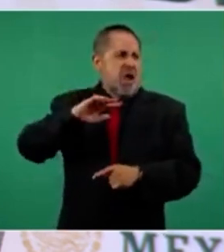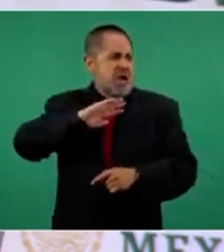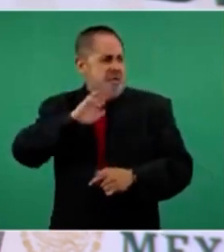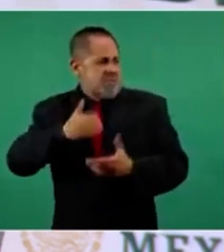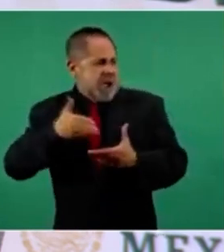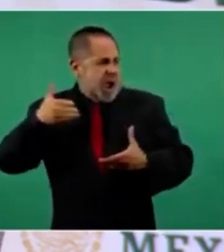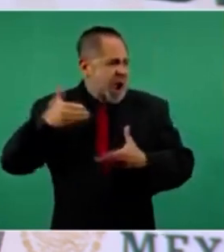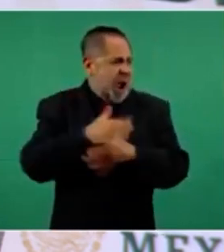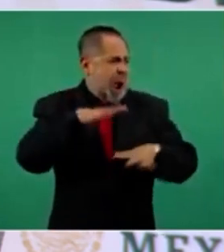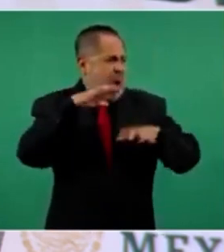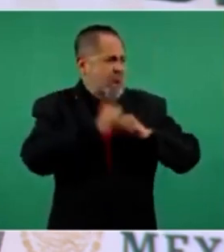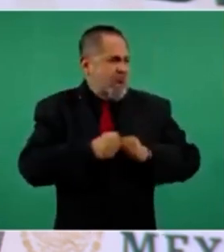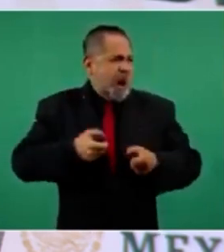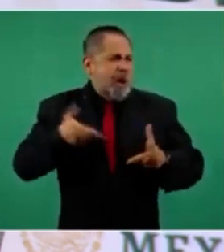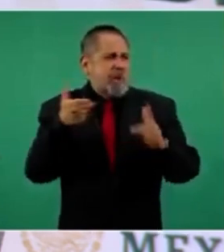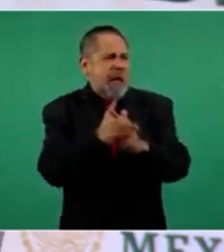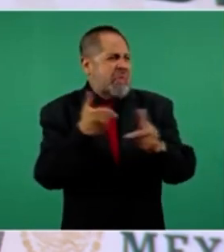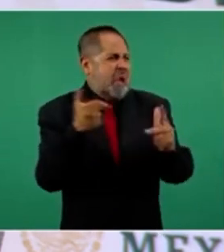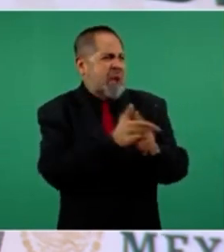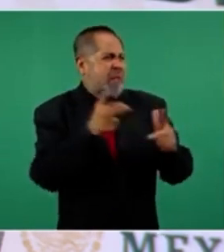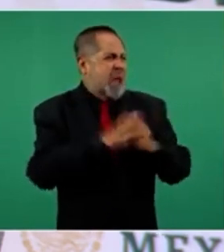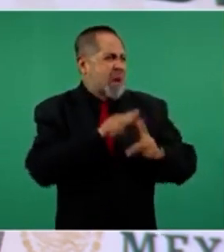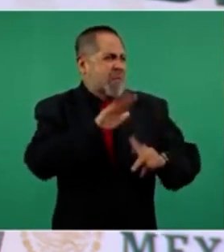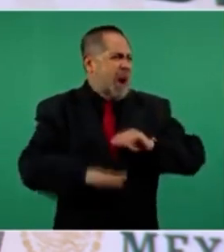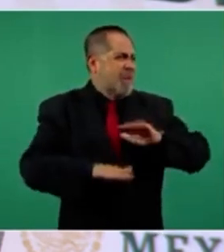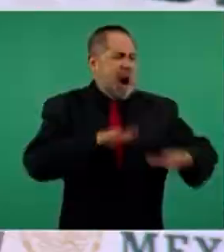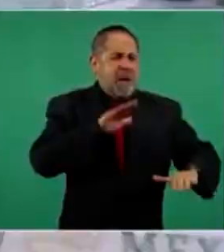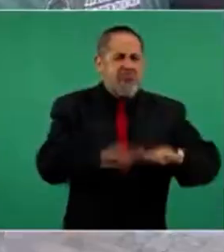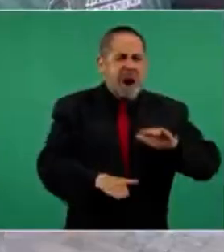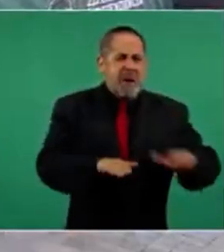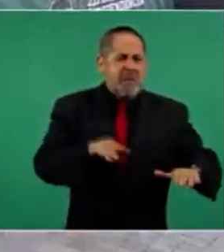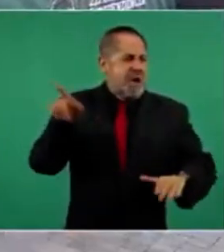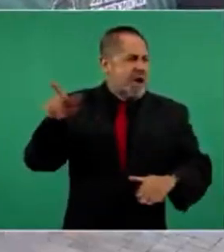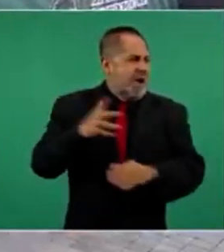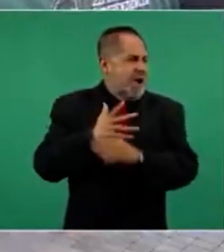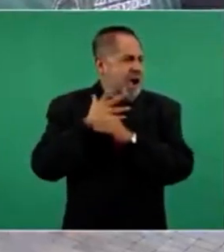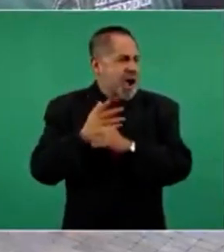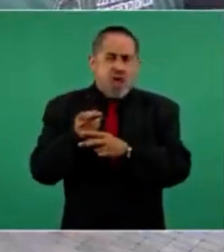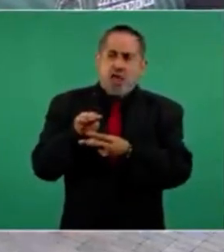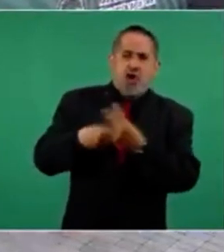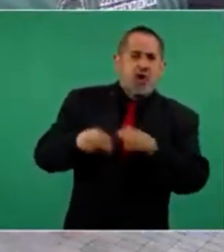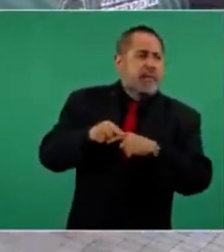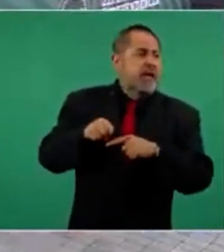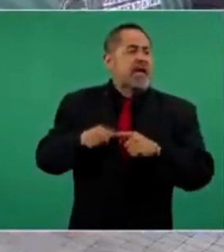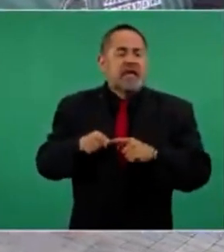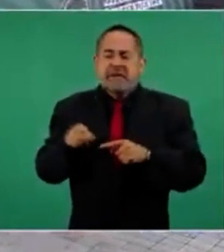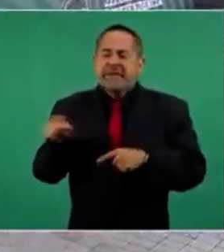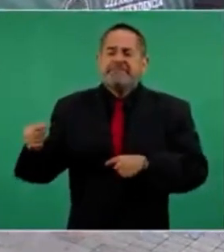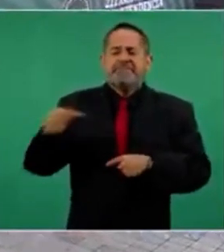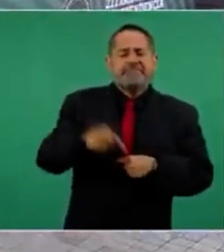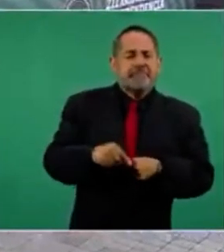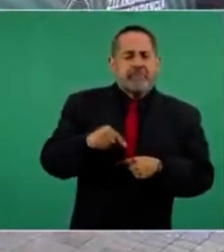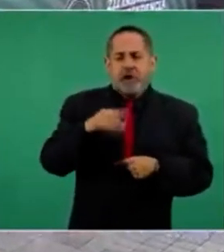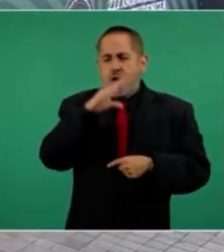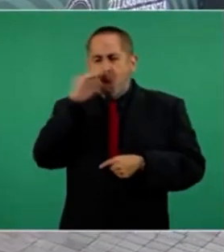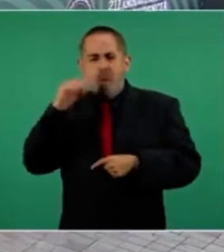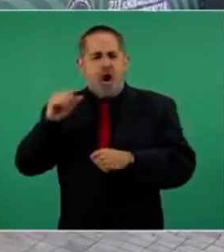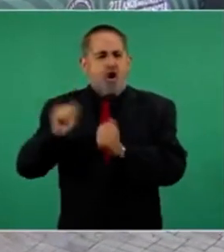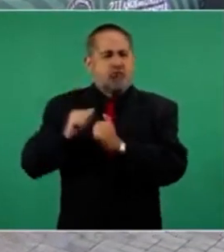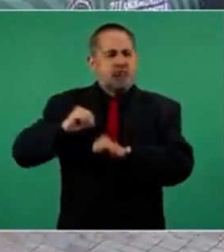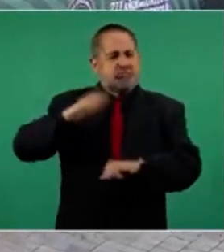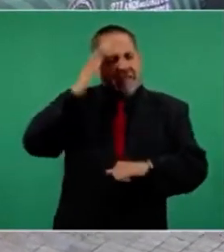matanza y destrucción sin freno, las tropas españolas que venían de Santiago de Cuba al mando de Hernán